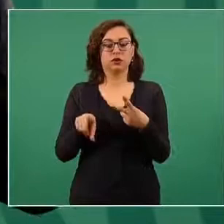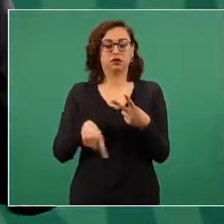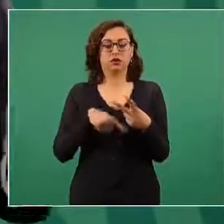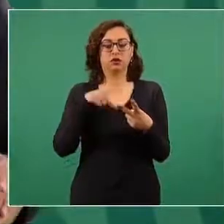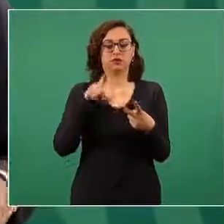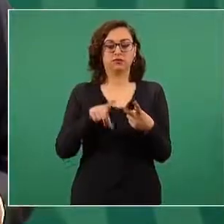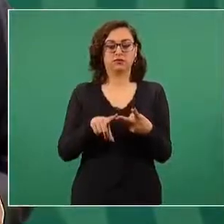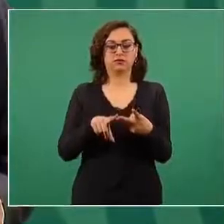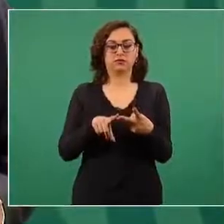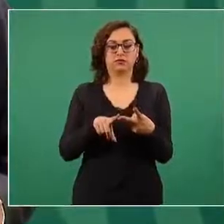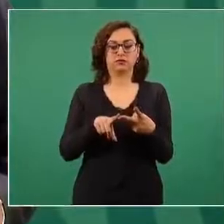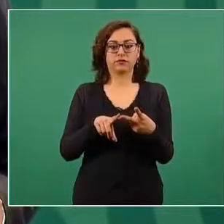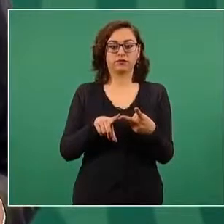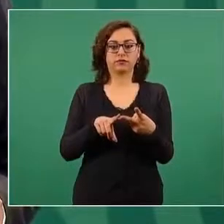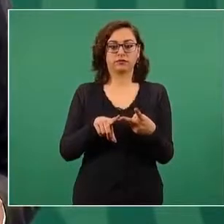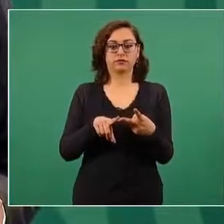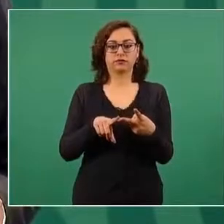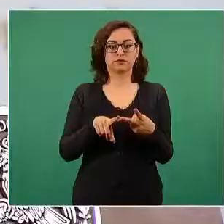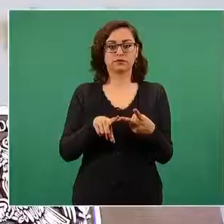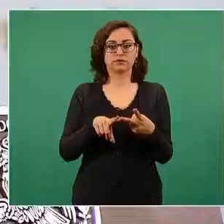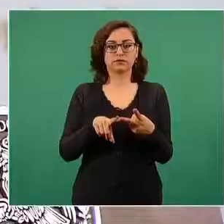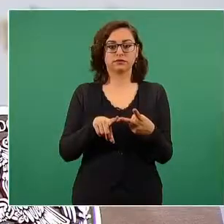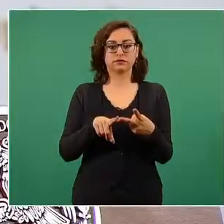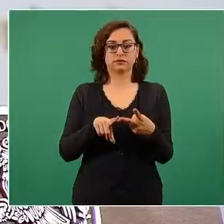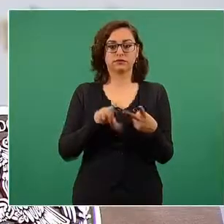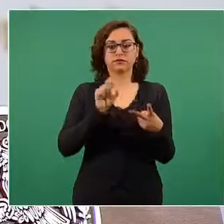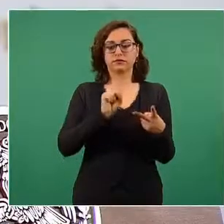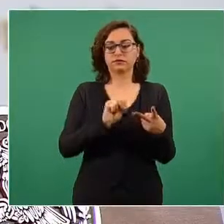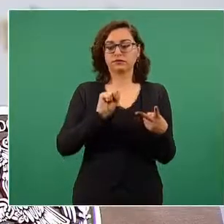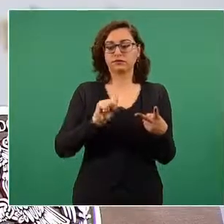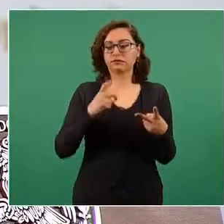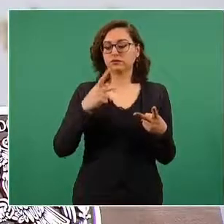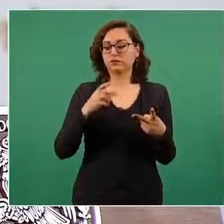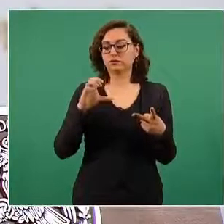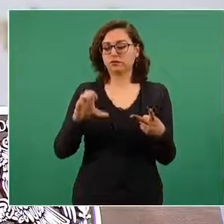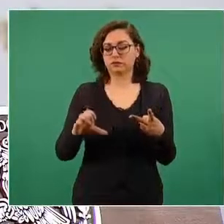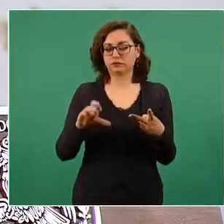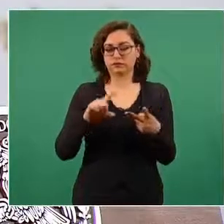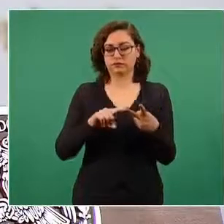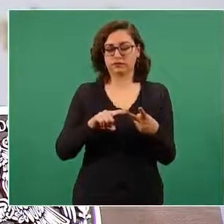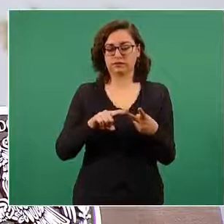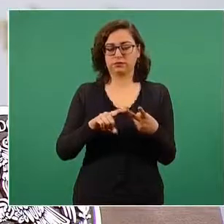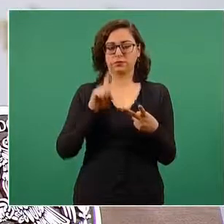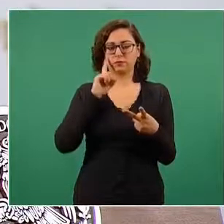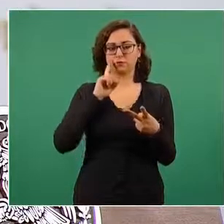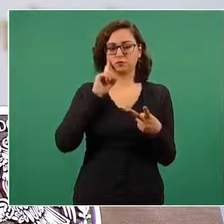estuvo la secretaria de Seguridad Pública, Rosa Isela Rodríguez,